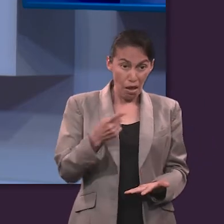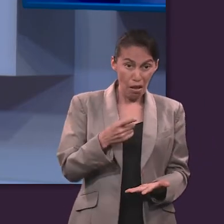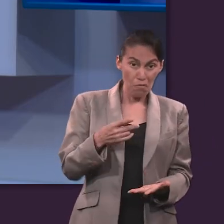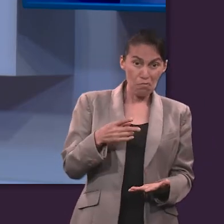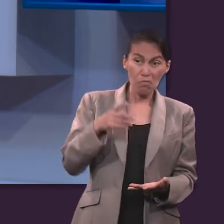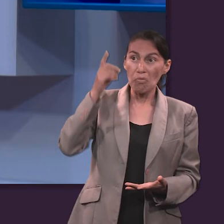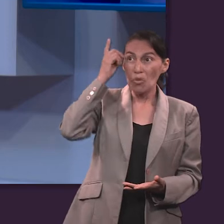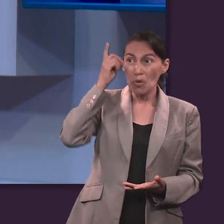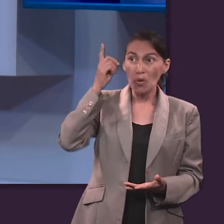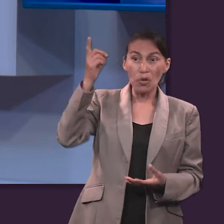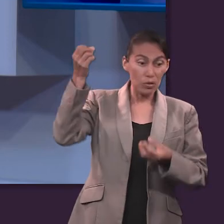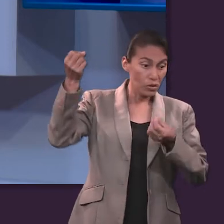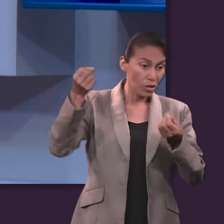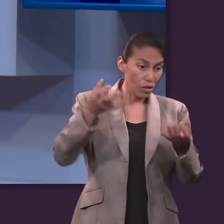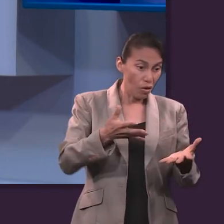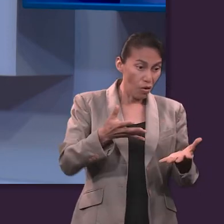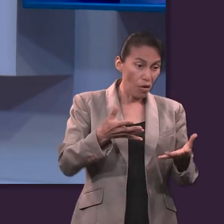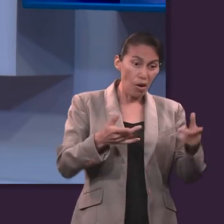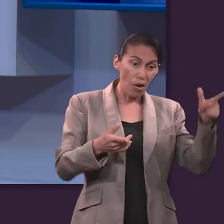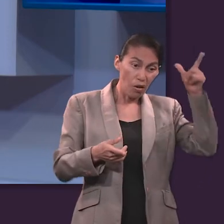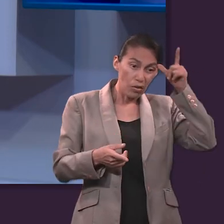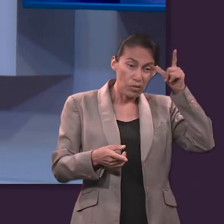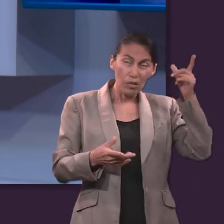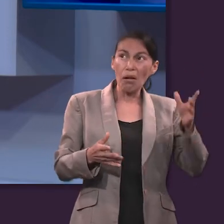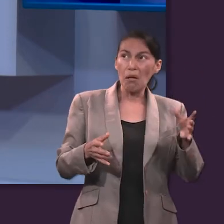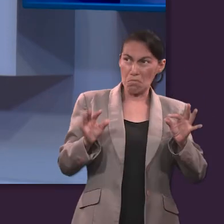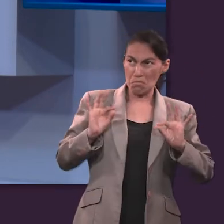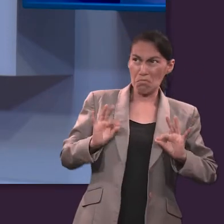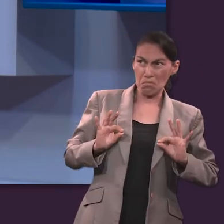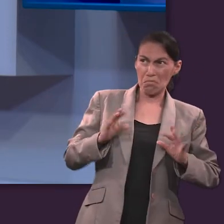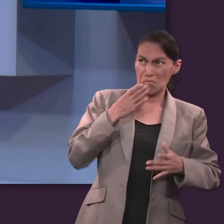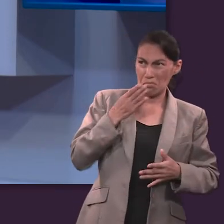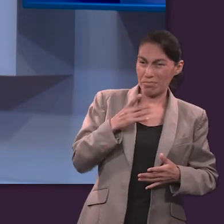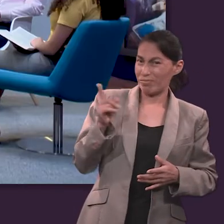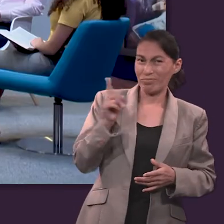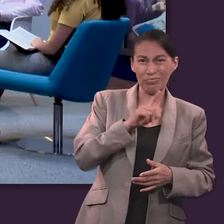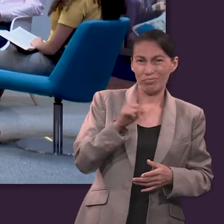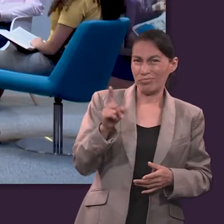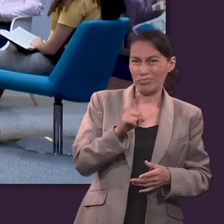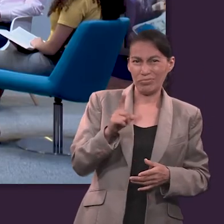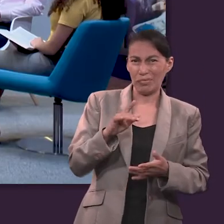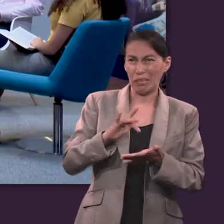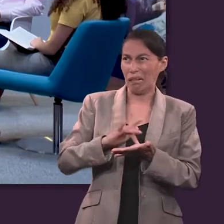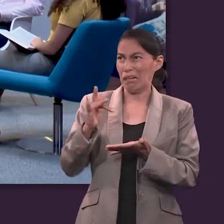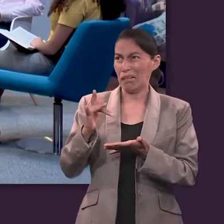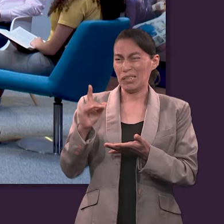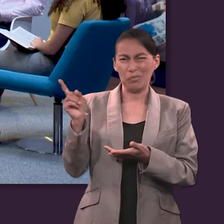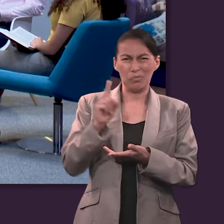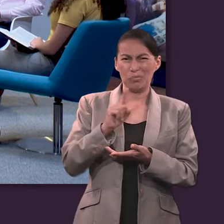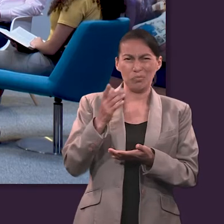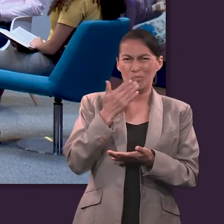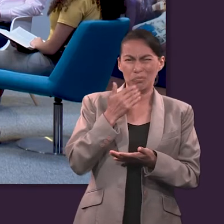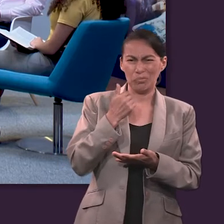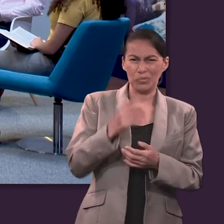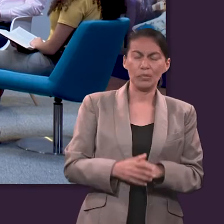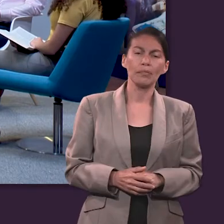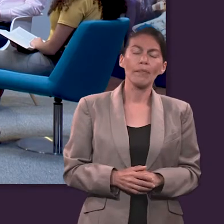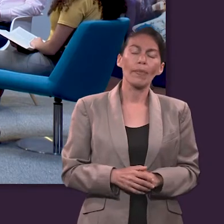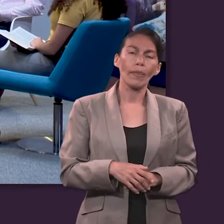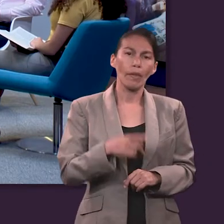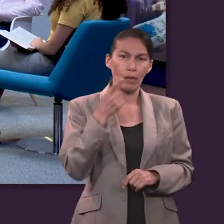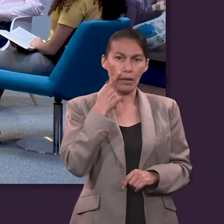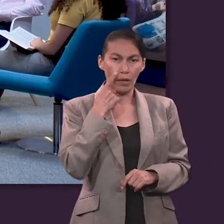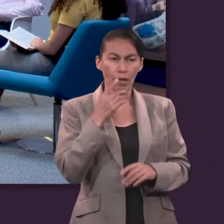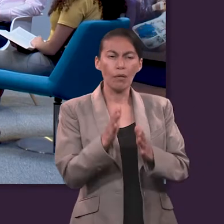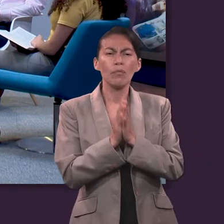ya no estaba satisfecho con la forma en la que Dios lo había creado y empezó a crecer en él la ingratitud. Isaí, ¿puedes leer